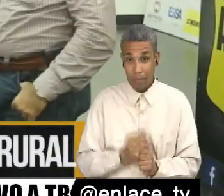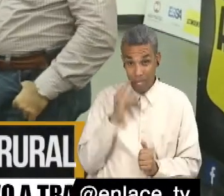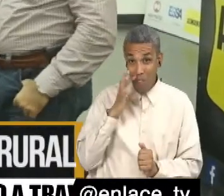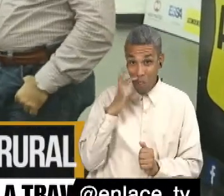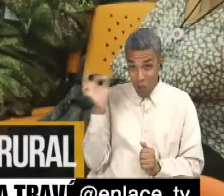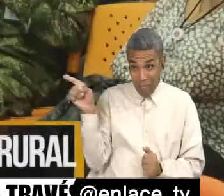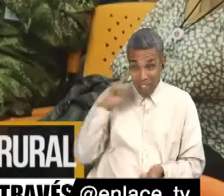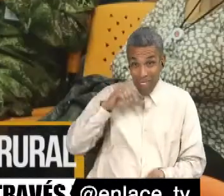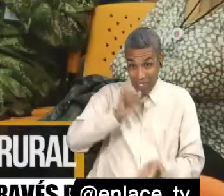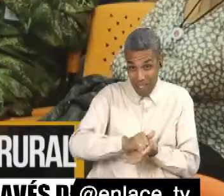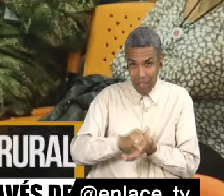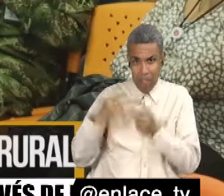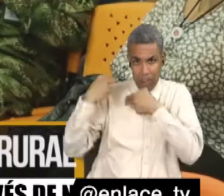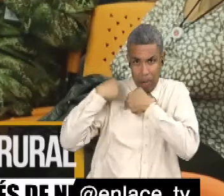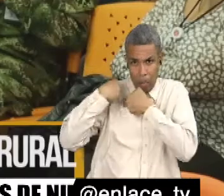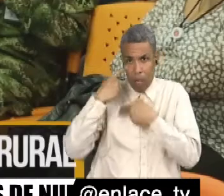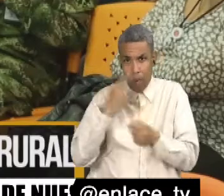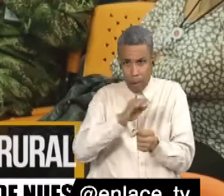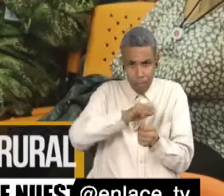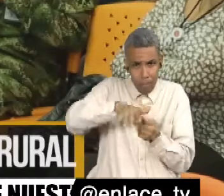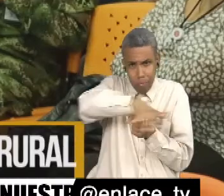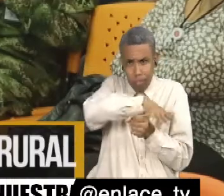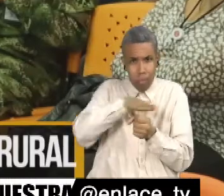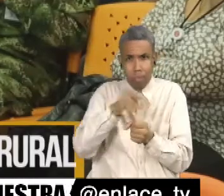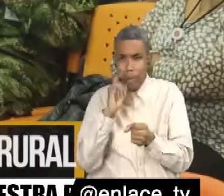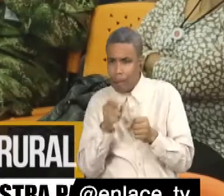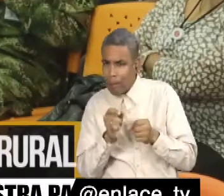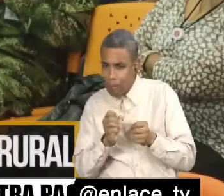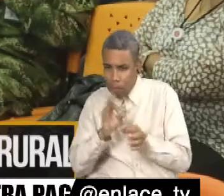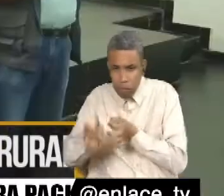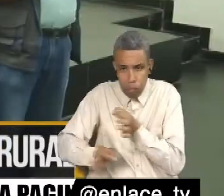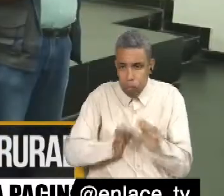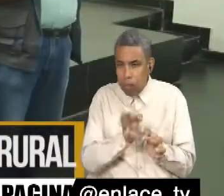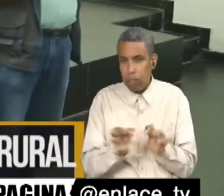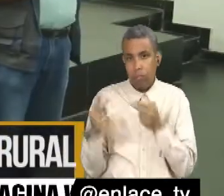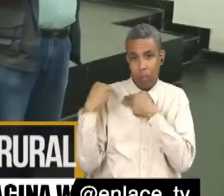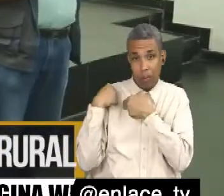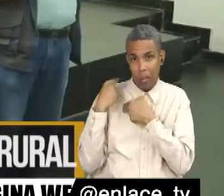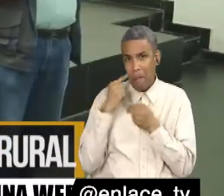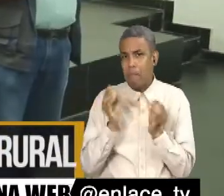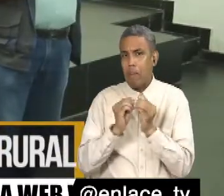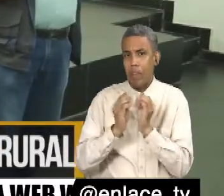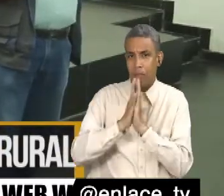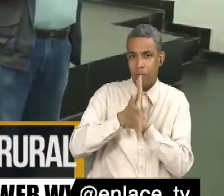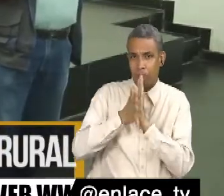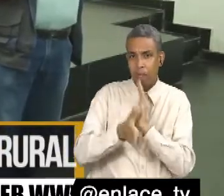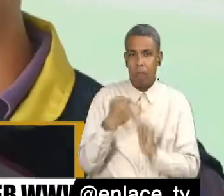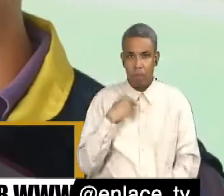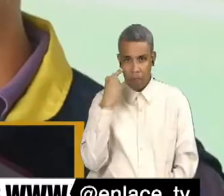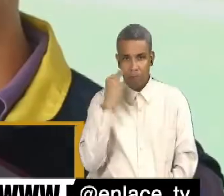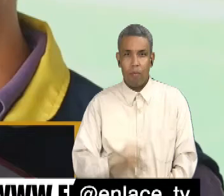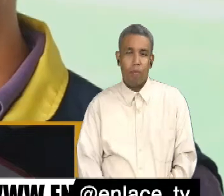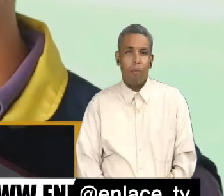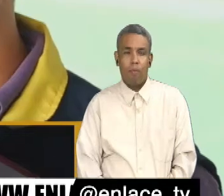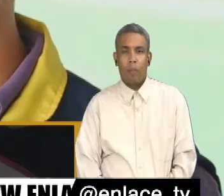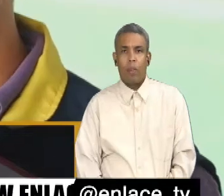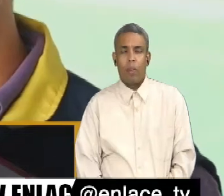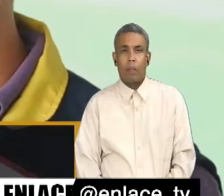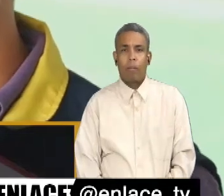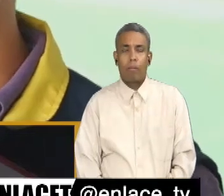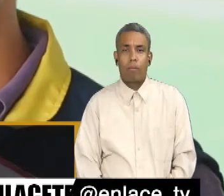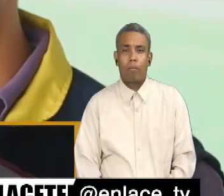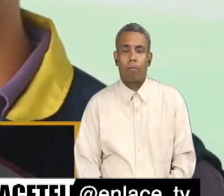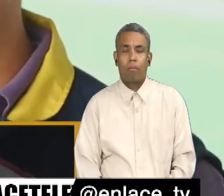Ambiente, dio a conocer otras acciones que se emprenderán a raíz de la fuerte ola invernal que golpea a esta ciudad y región. Es que queda